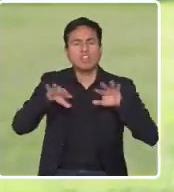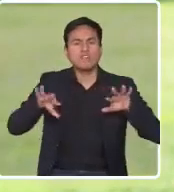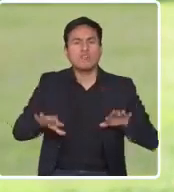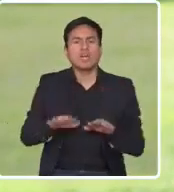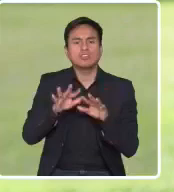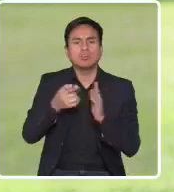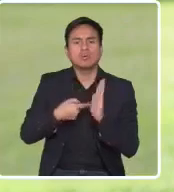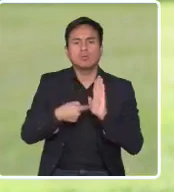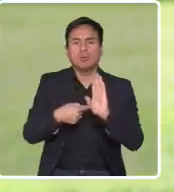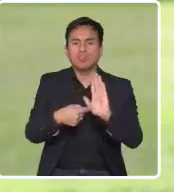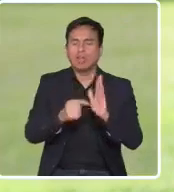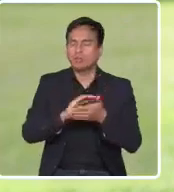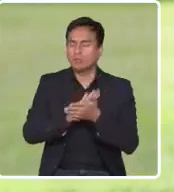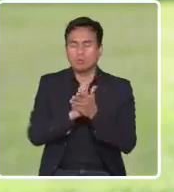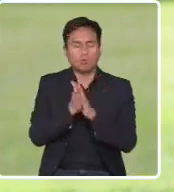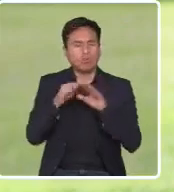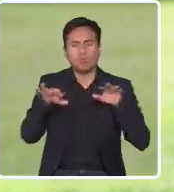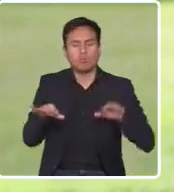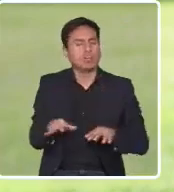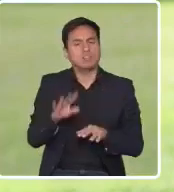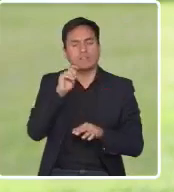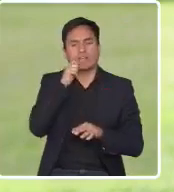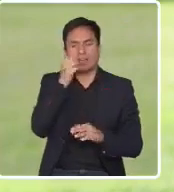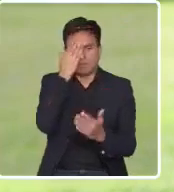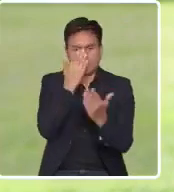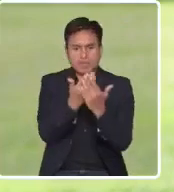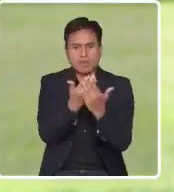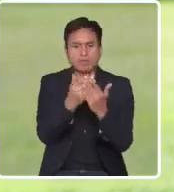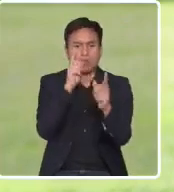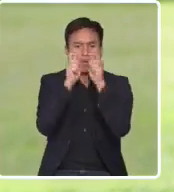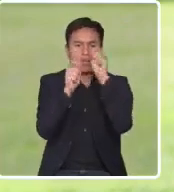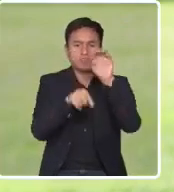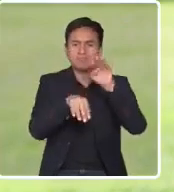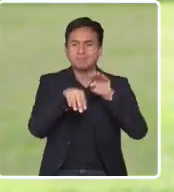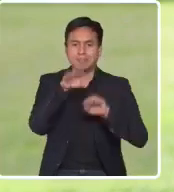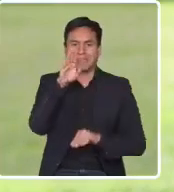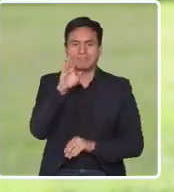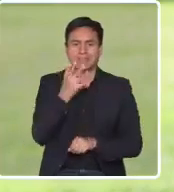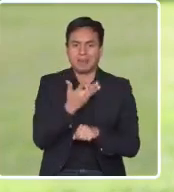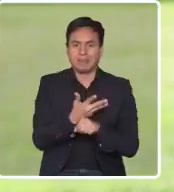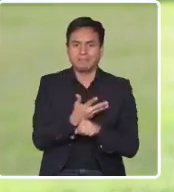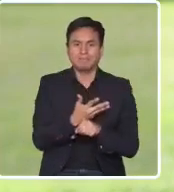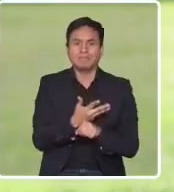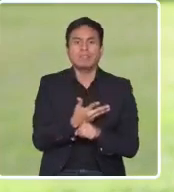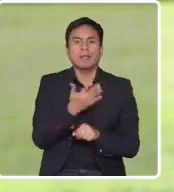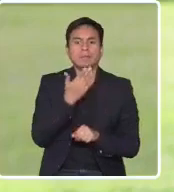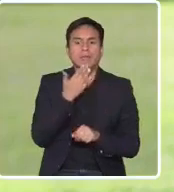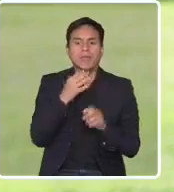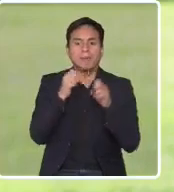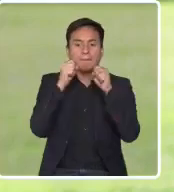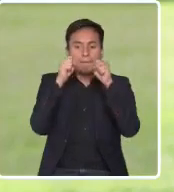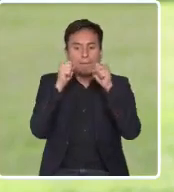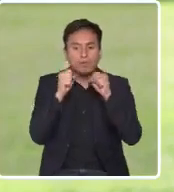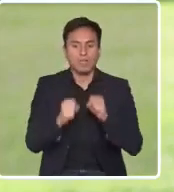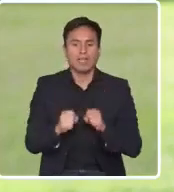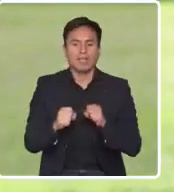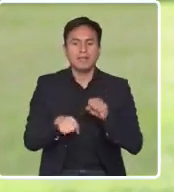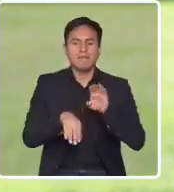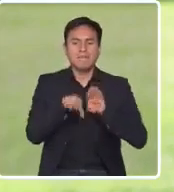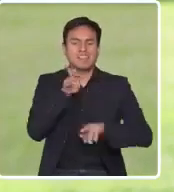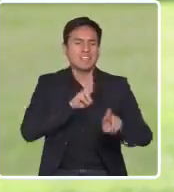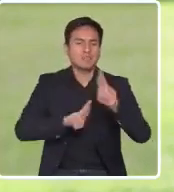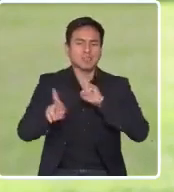nos han ido mostrando también dónde enfrentamos mayores riesgos, dónde tenemos posibilidades de lograr